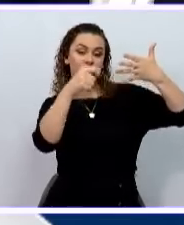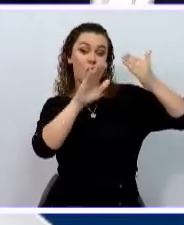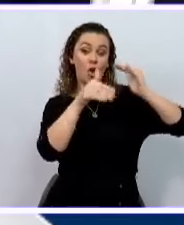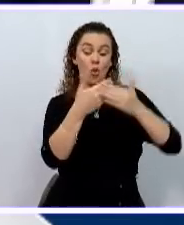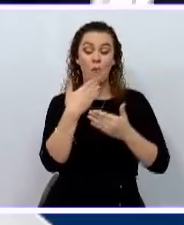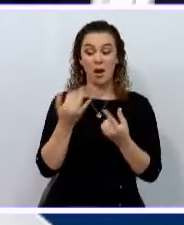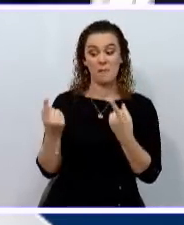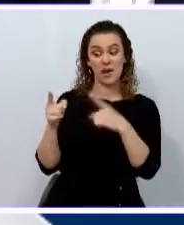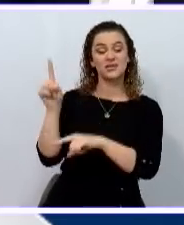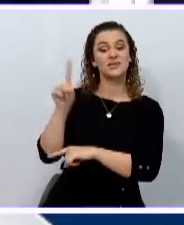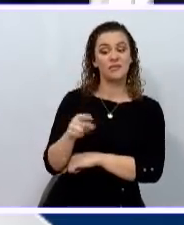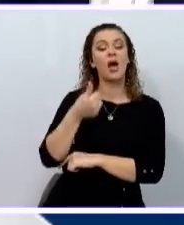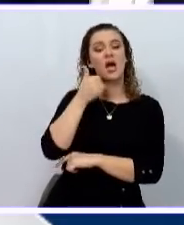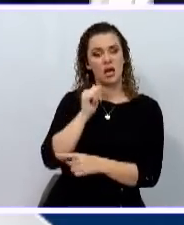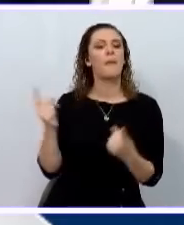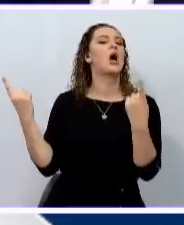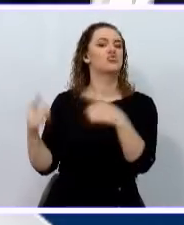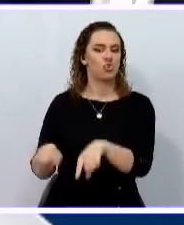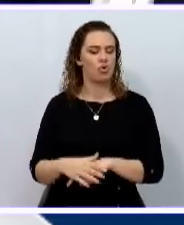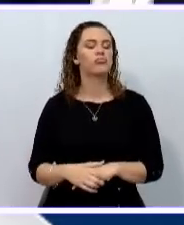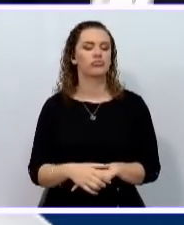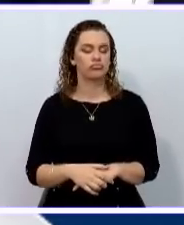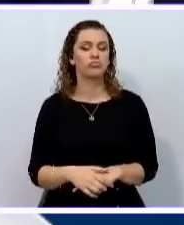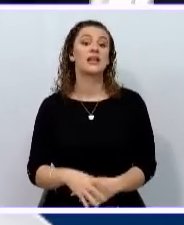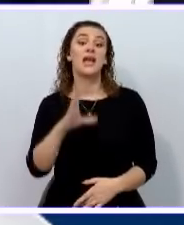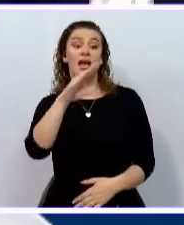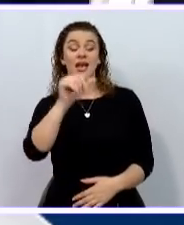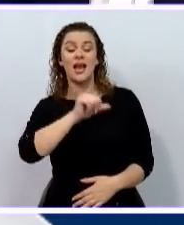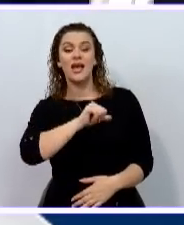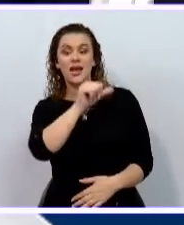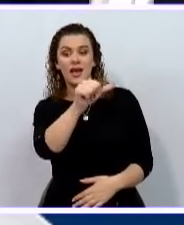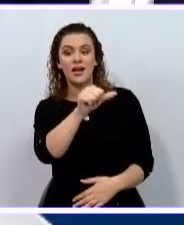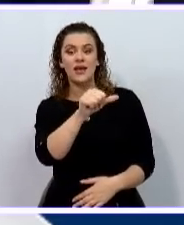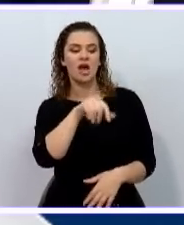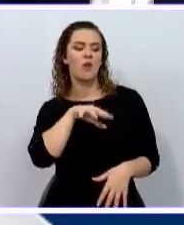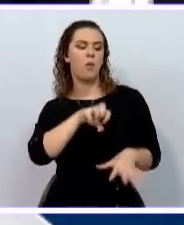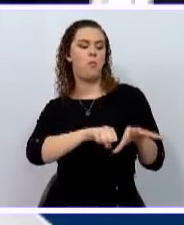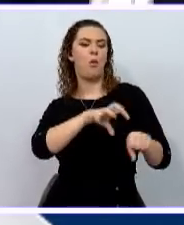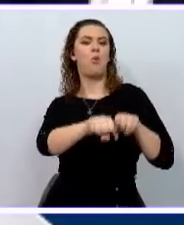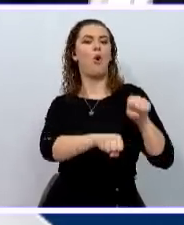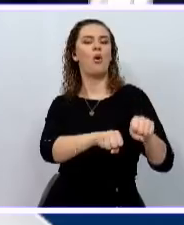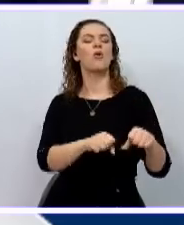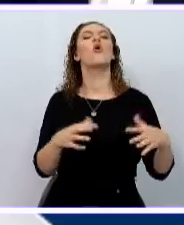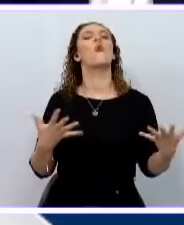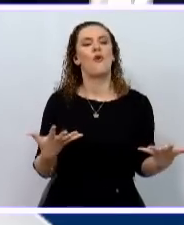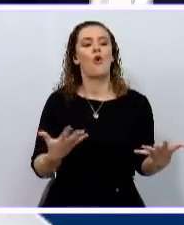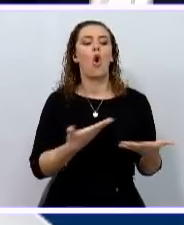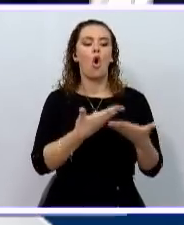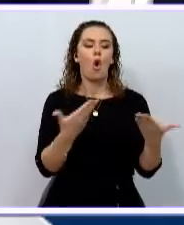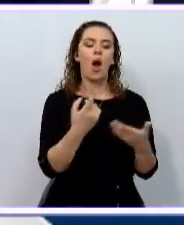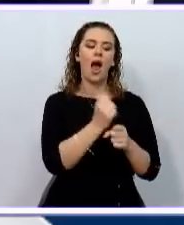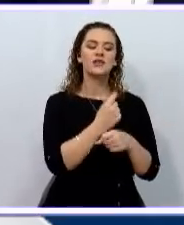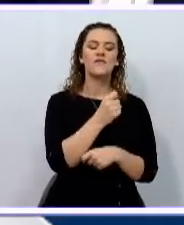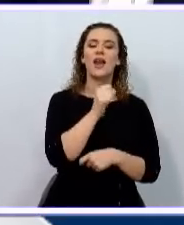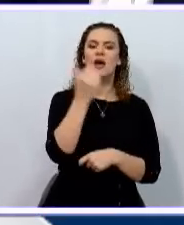que le podía pasar esa prisa anoche le pasó y la liga lo capitalizó con Con qué con cosas que le han hecho